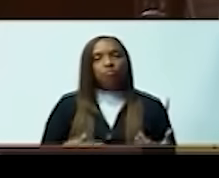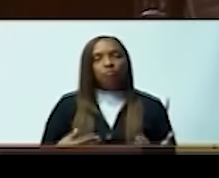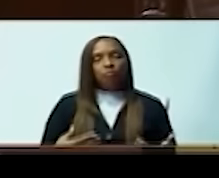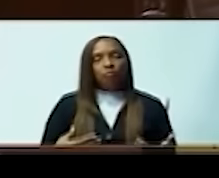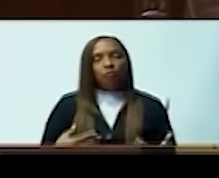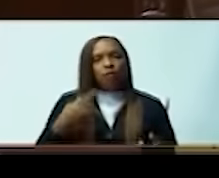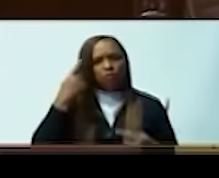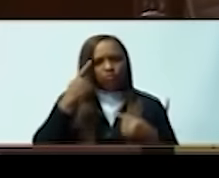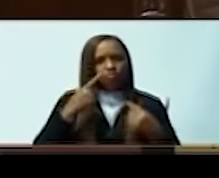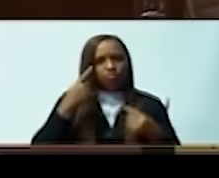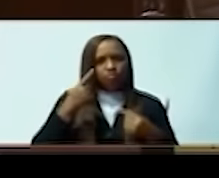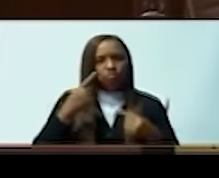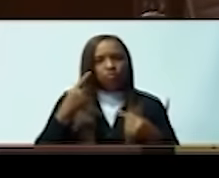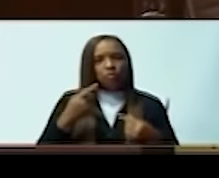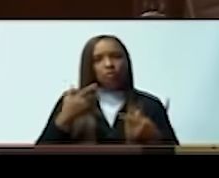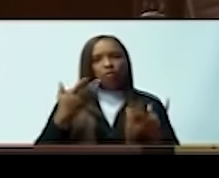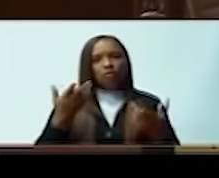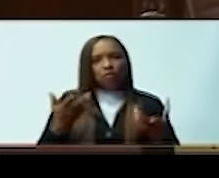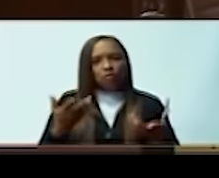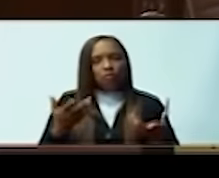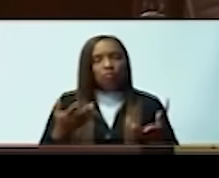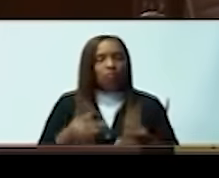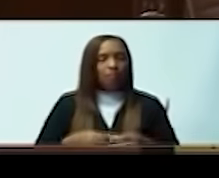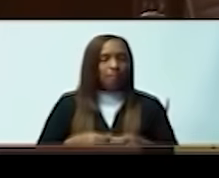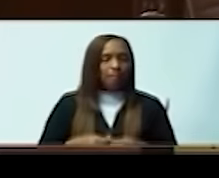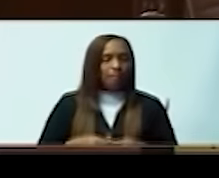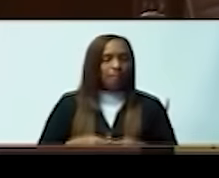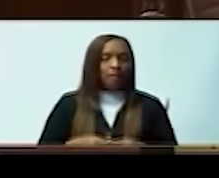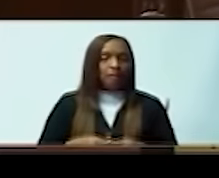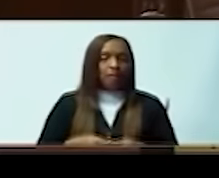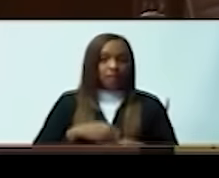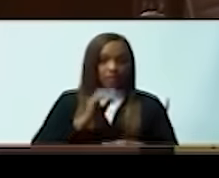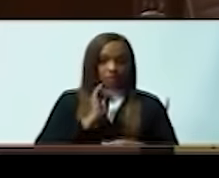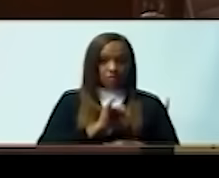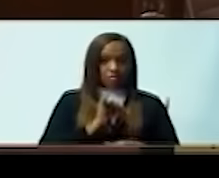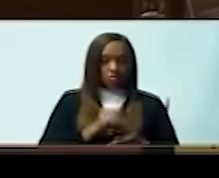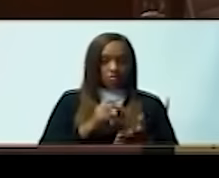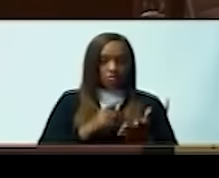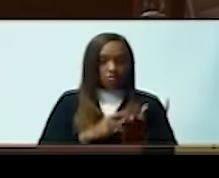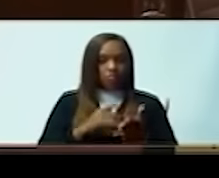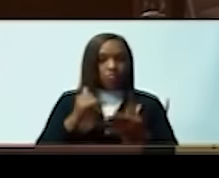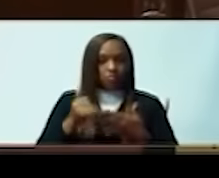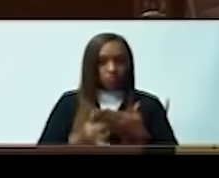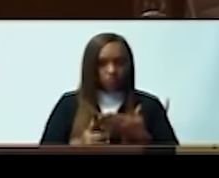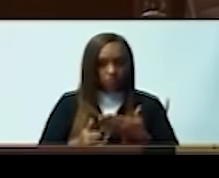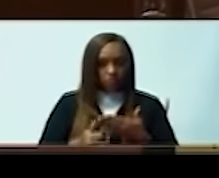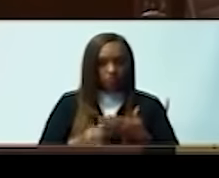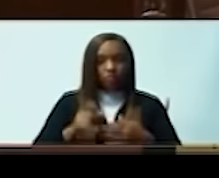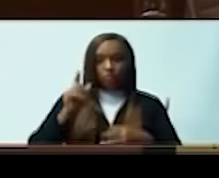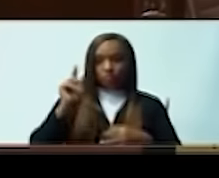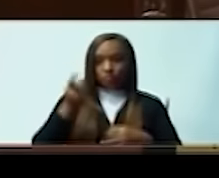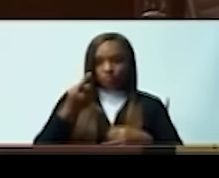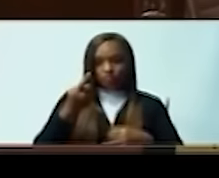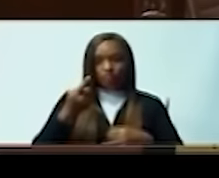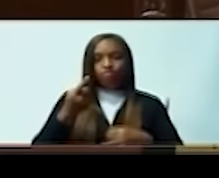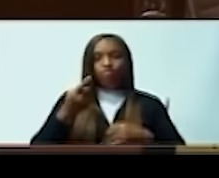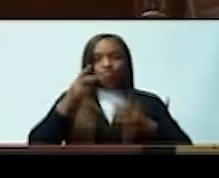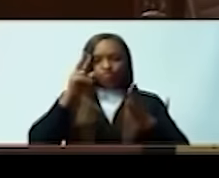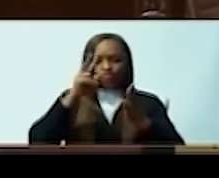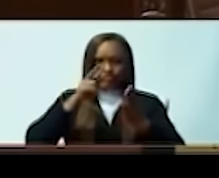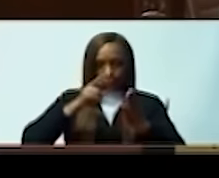lectura para que luego lo remitamos a estudio de la comisión de nuevo